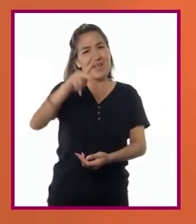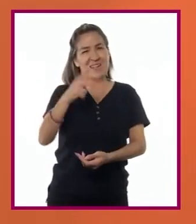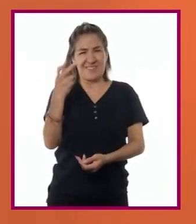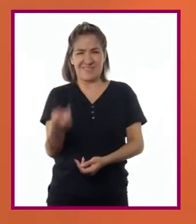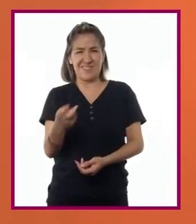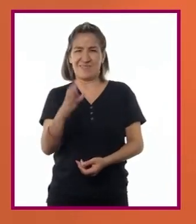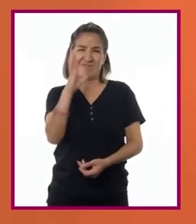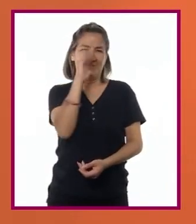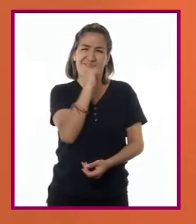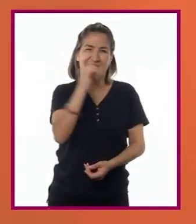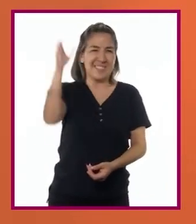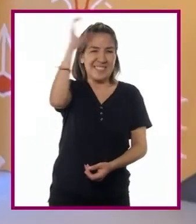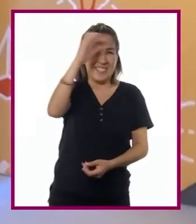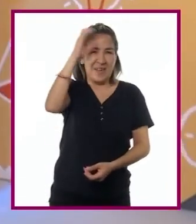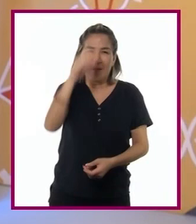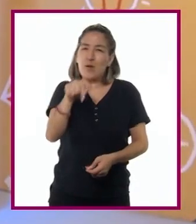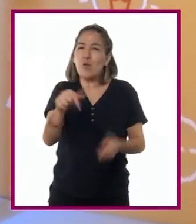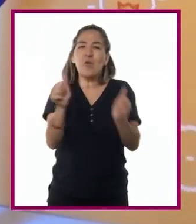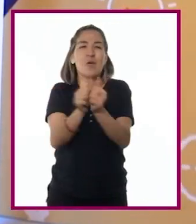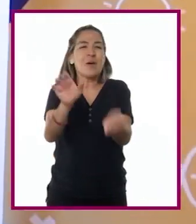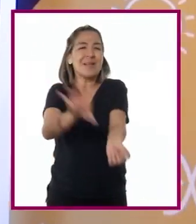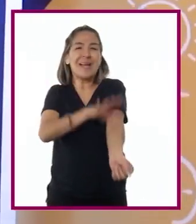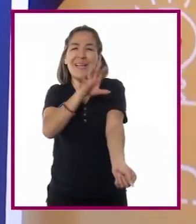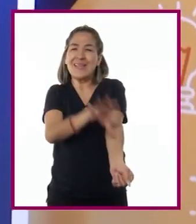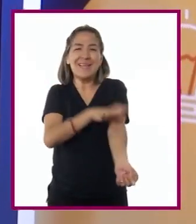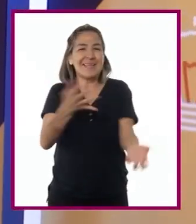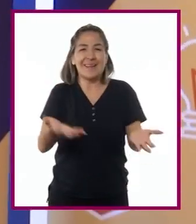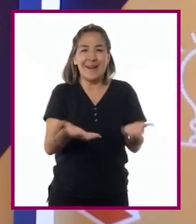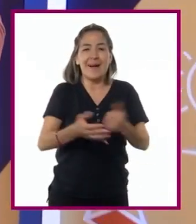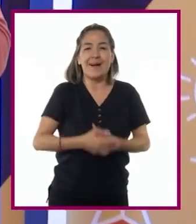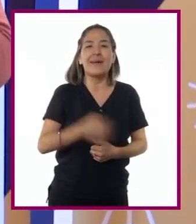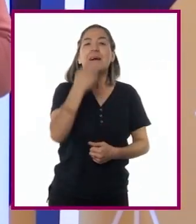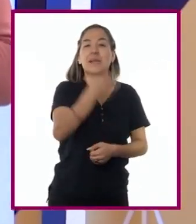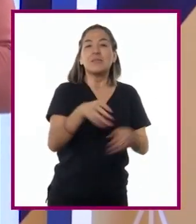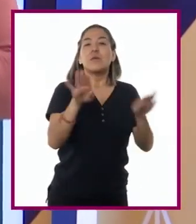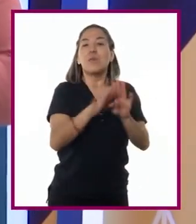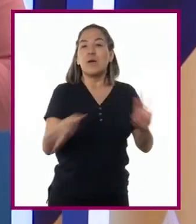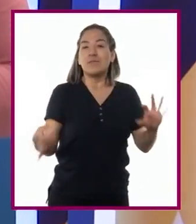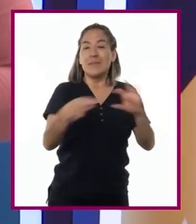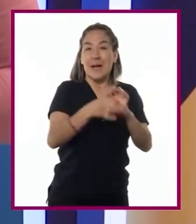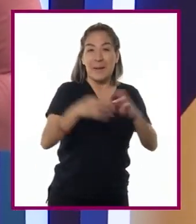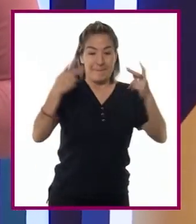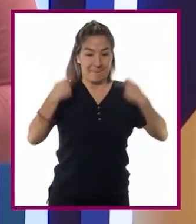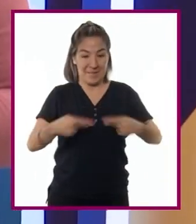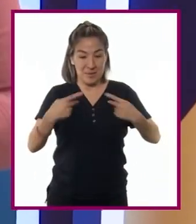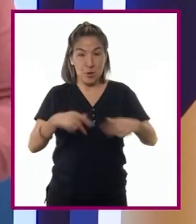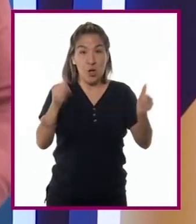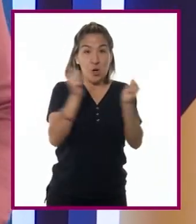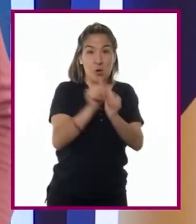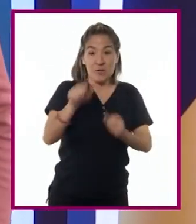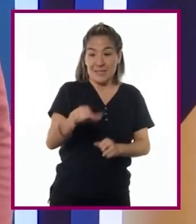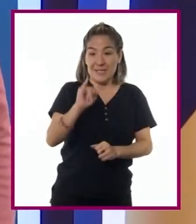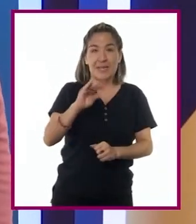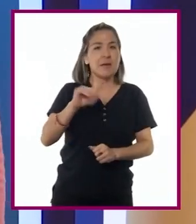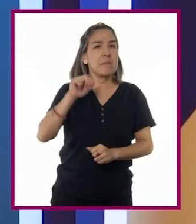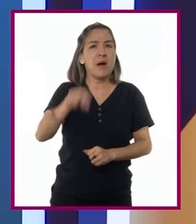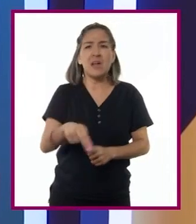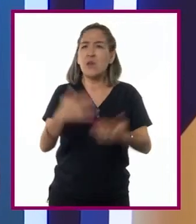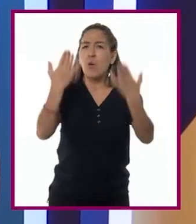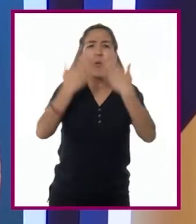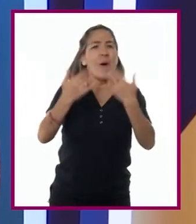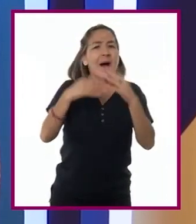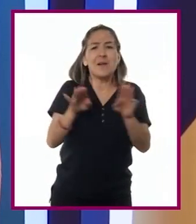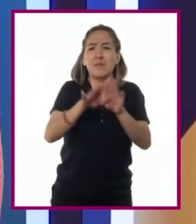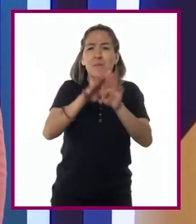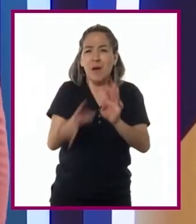concepto científico de energía. En la interacción del imán permanente con el paciente, no hay transmisión de